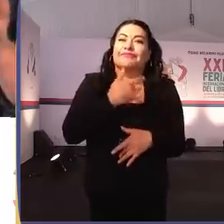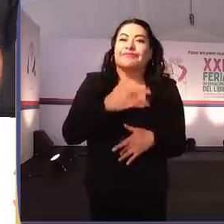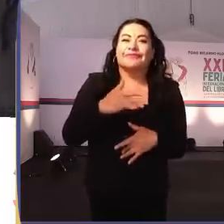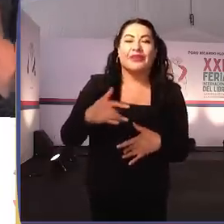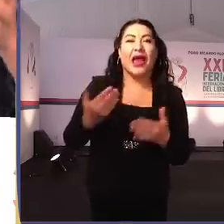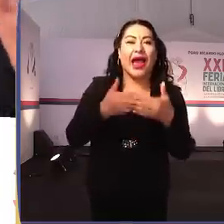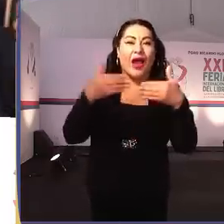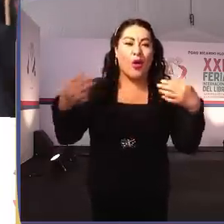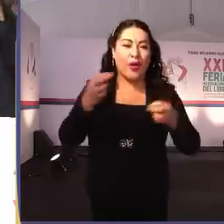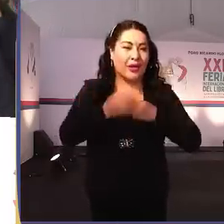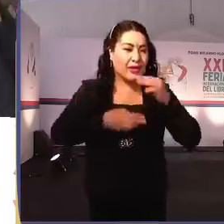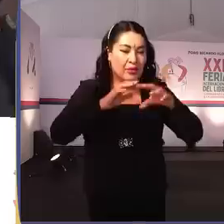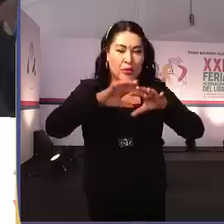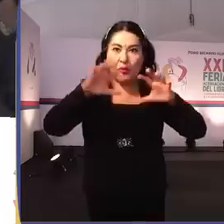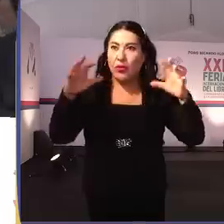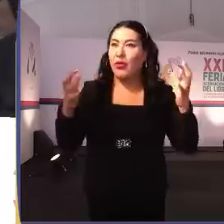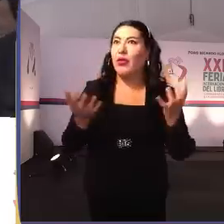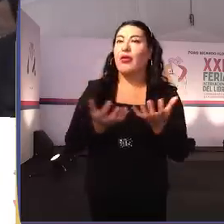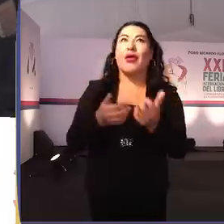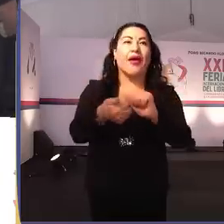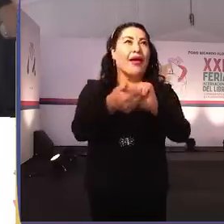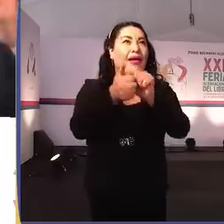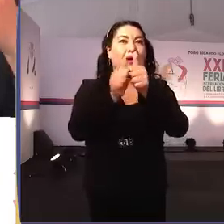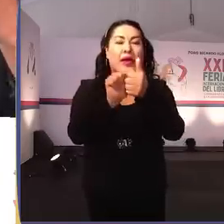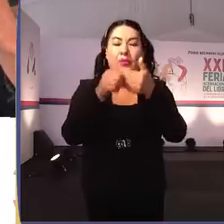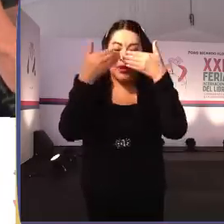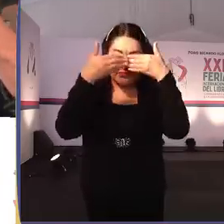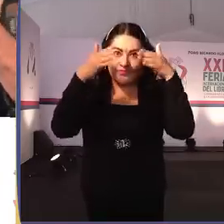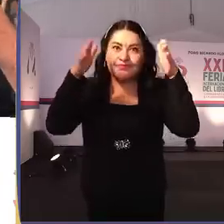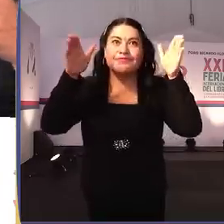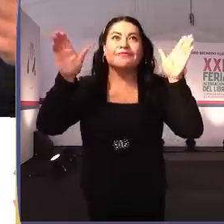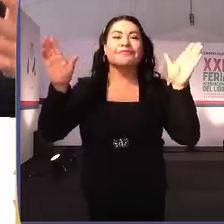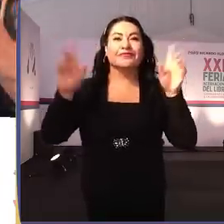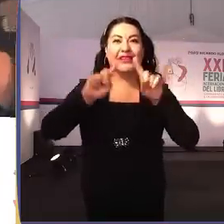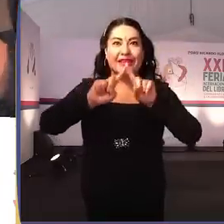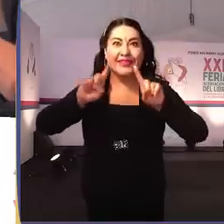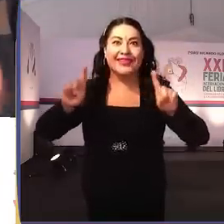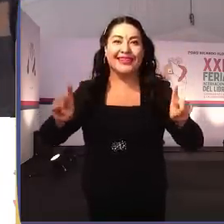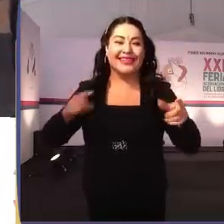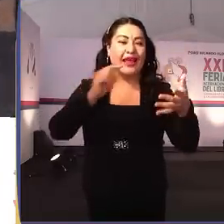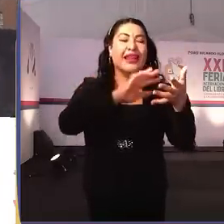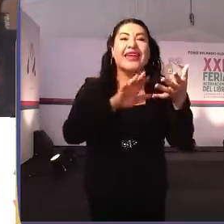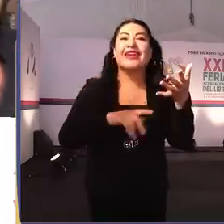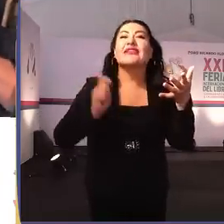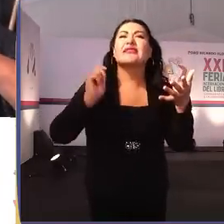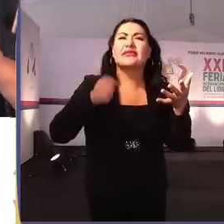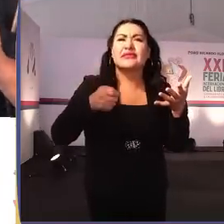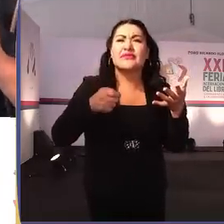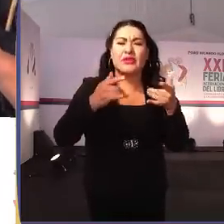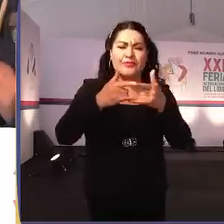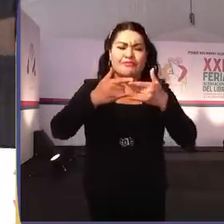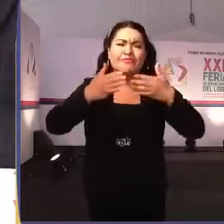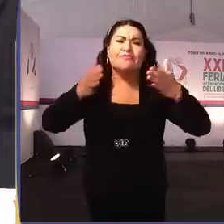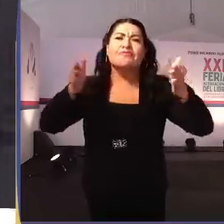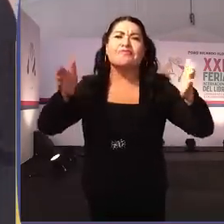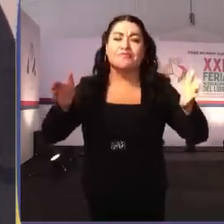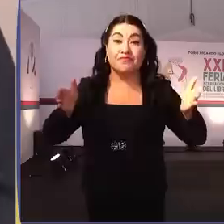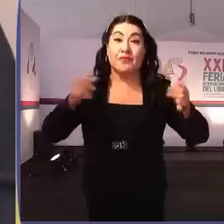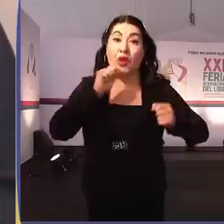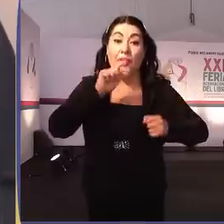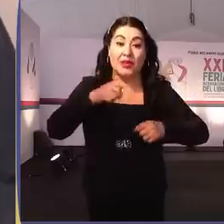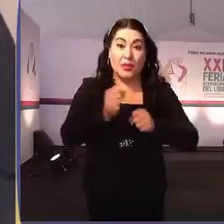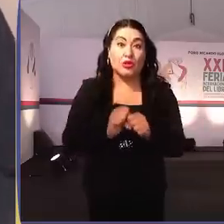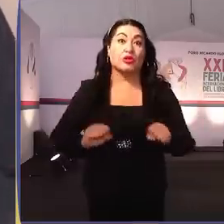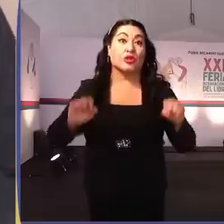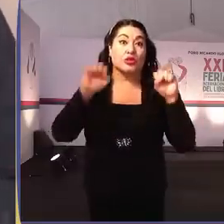mundo te sacude, te cambia, se abre una ventana y ves a otros. Leer es la puerta. Y enfrentamos una sociedad que